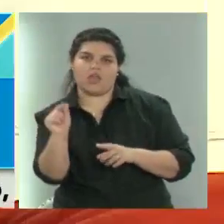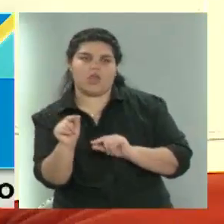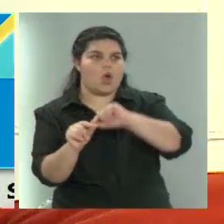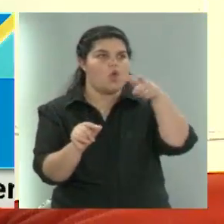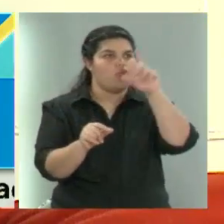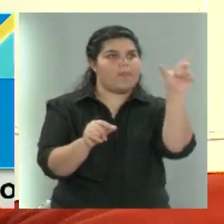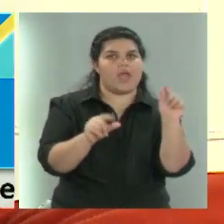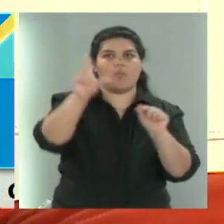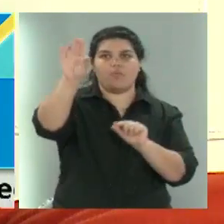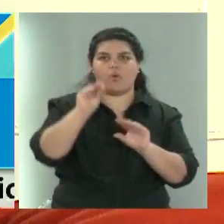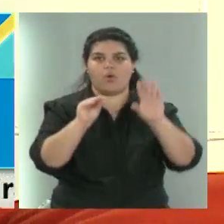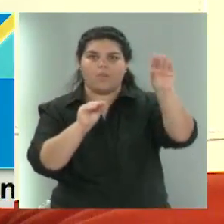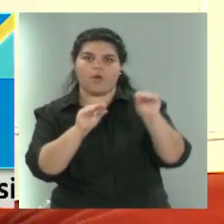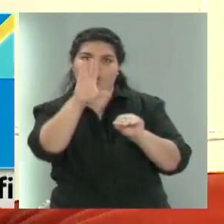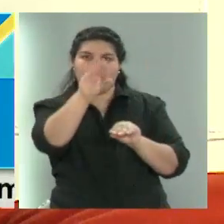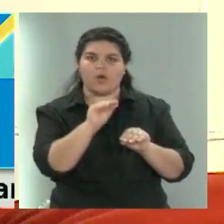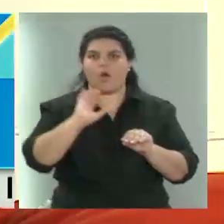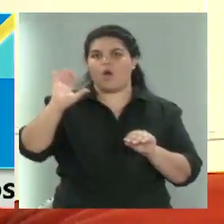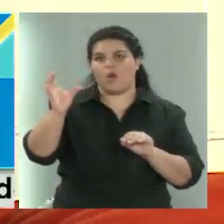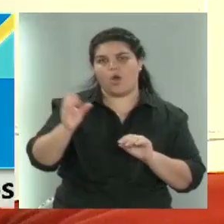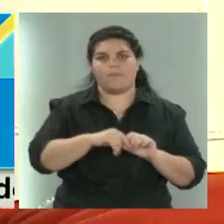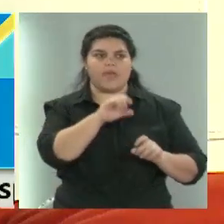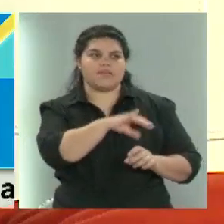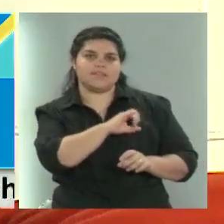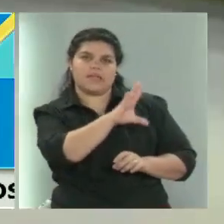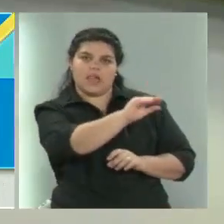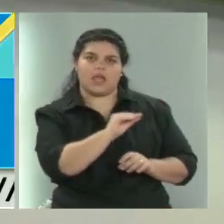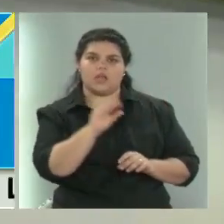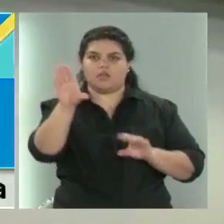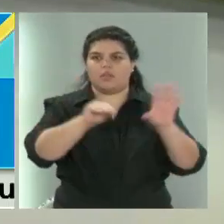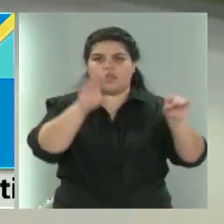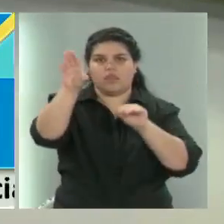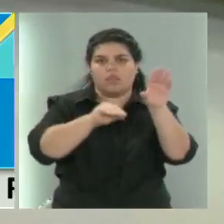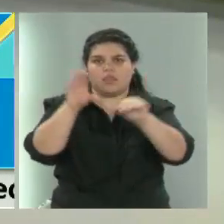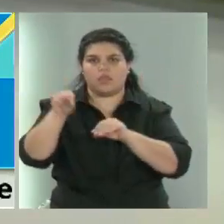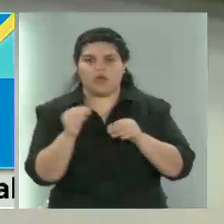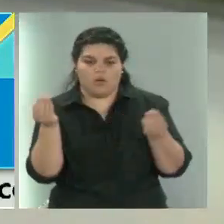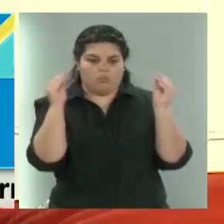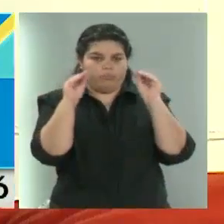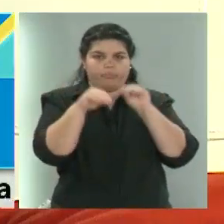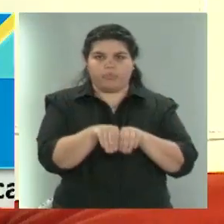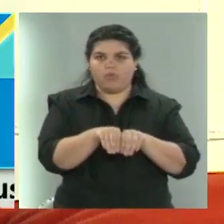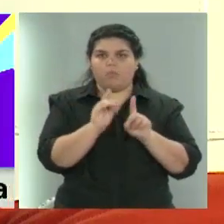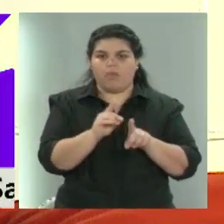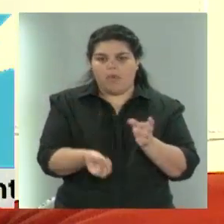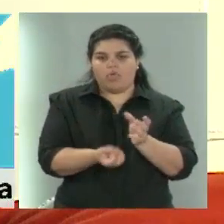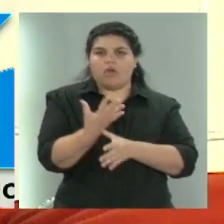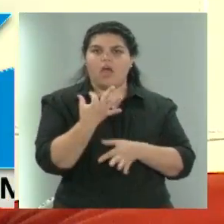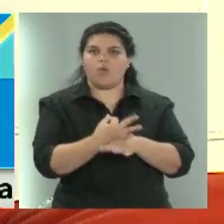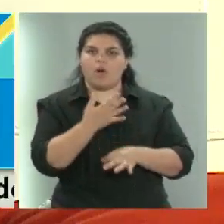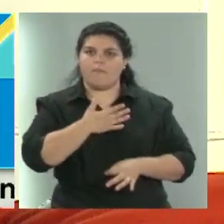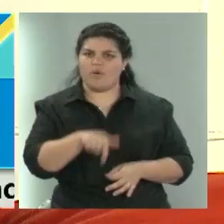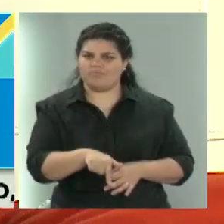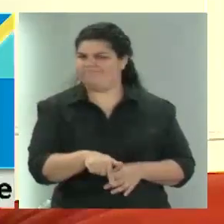Singapur, un poquito de Colombia, algo de los chilenos, ¿no?, algo de alguna escuela que hizo una propuesta. Y eso no